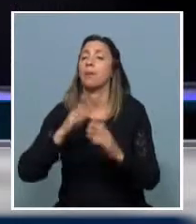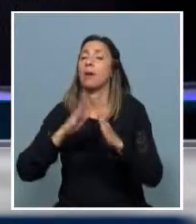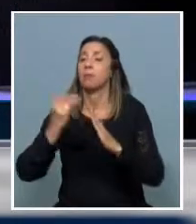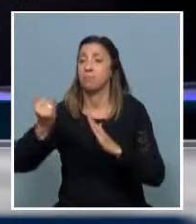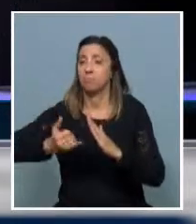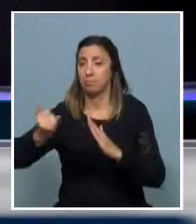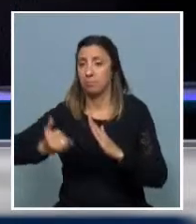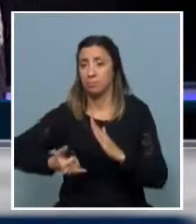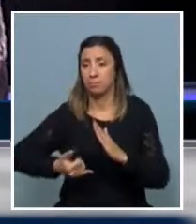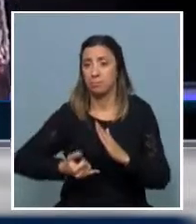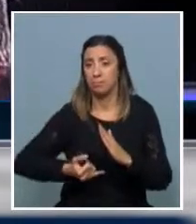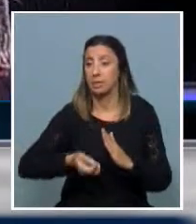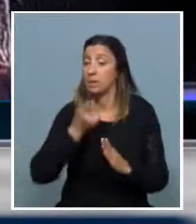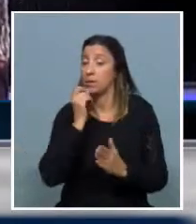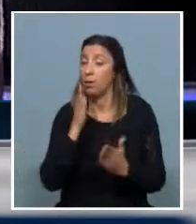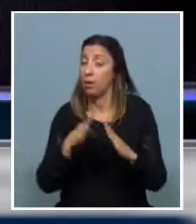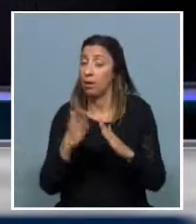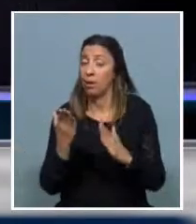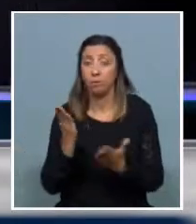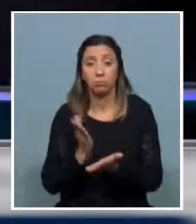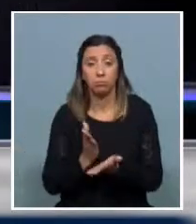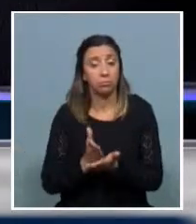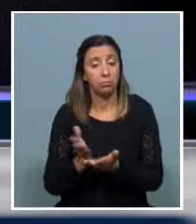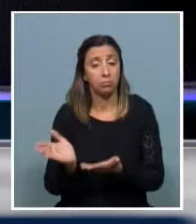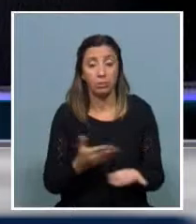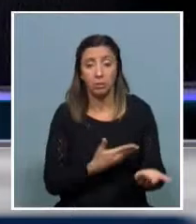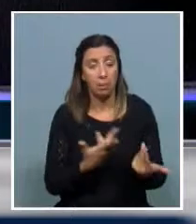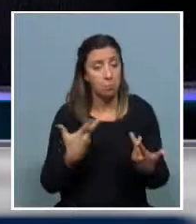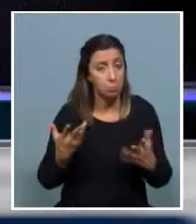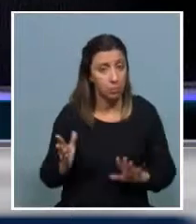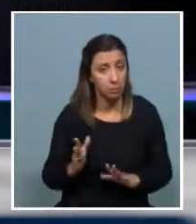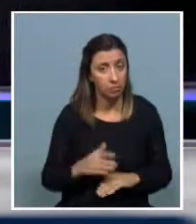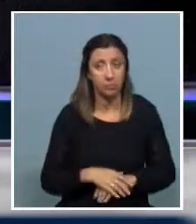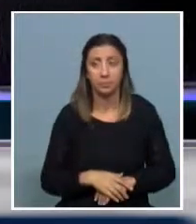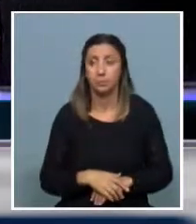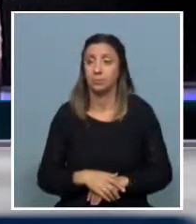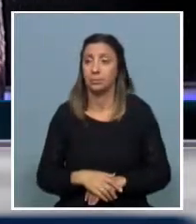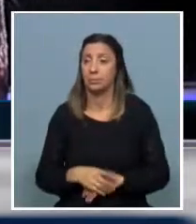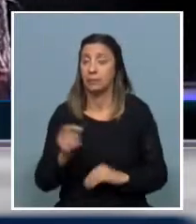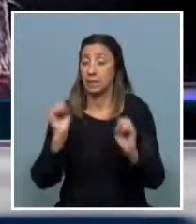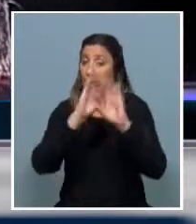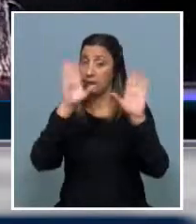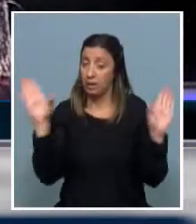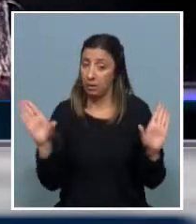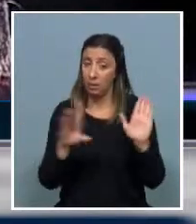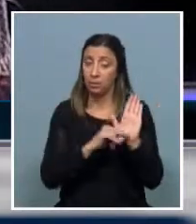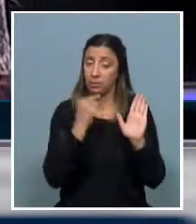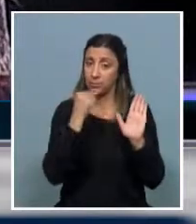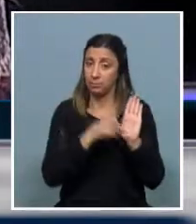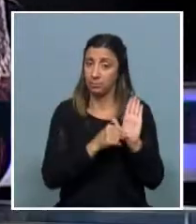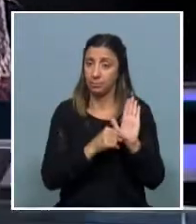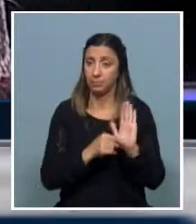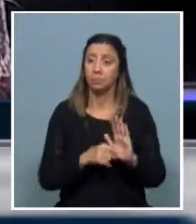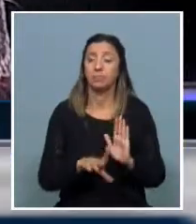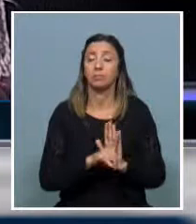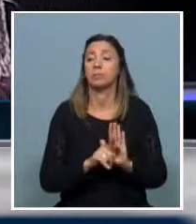adjudicación bajo pena de caducidad y sin derecho a ningún reclamo. Lo dice claramente el propio decreto de preadjudicación, lo